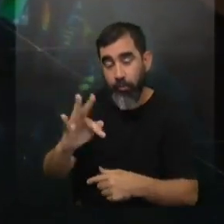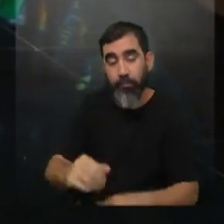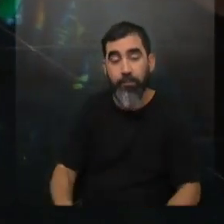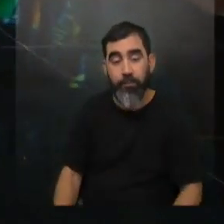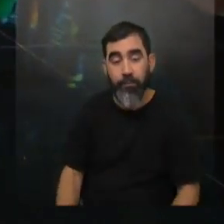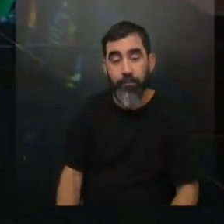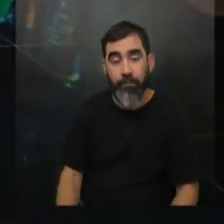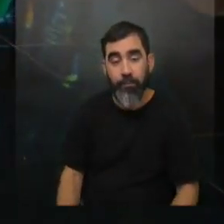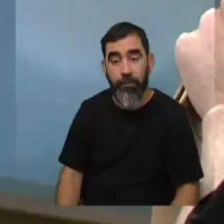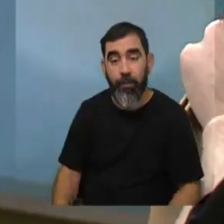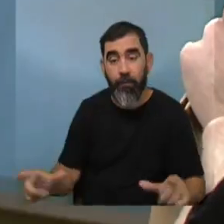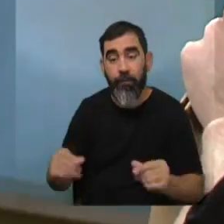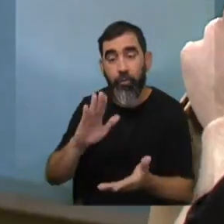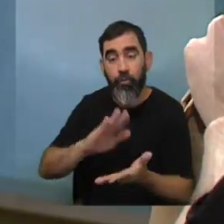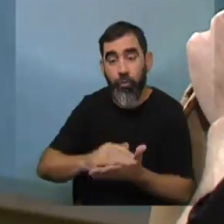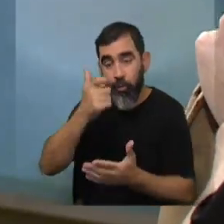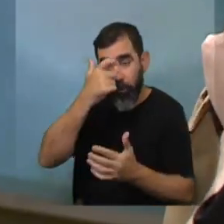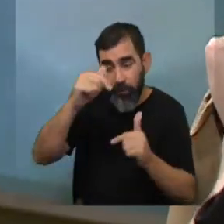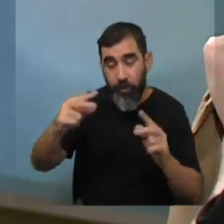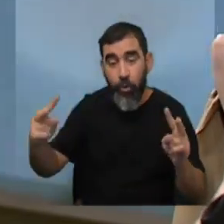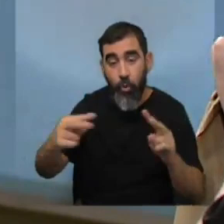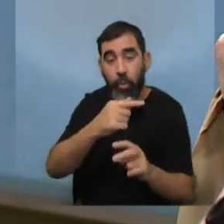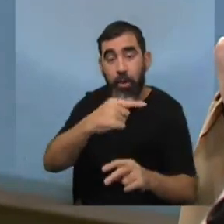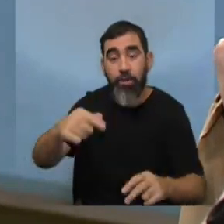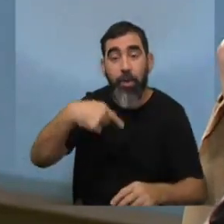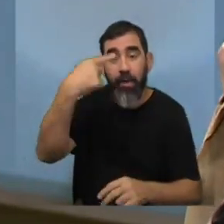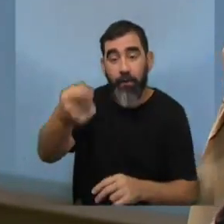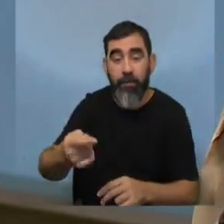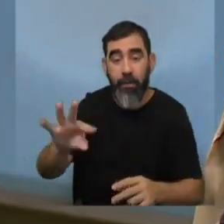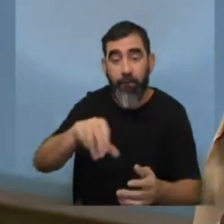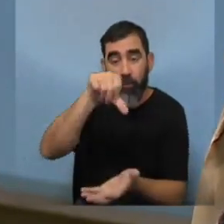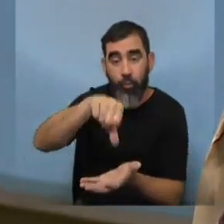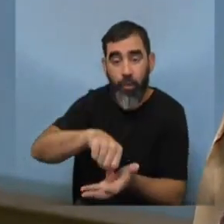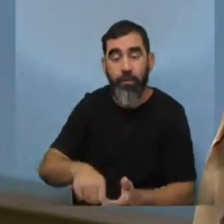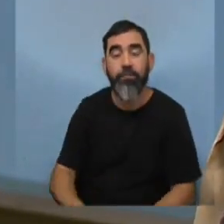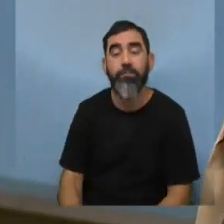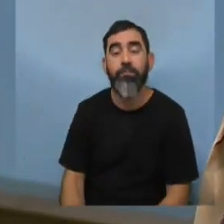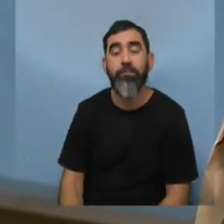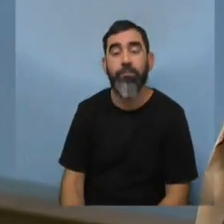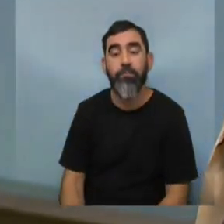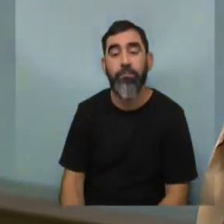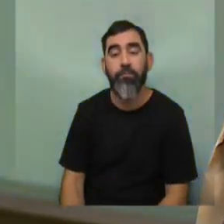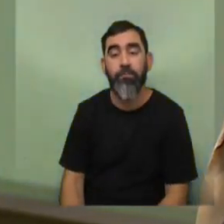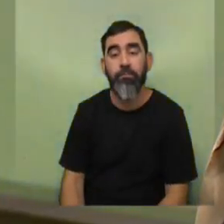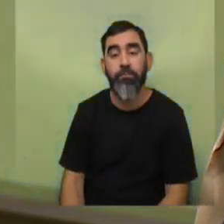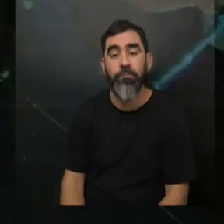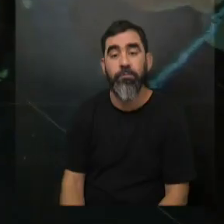Gustavo. Hasta pronto. Cerramos nuestro programa de hoy y nos vemos aquí en TV Ciudad la semana que viene.